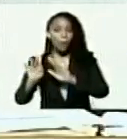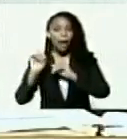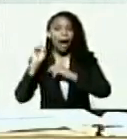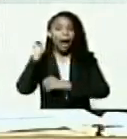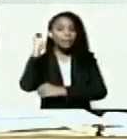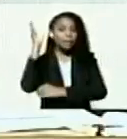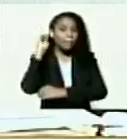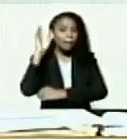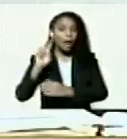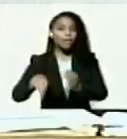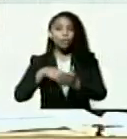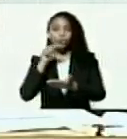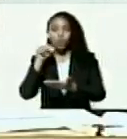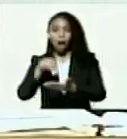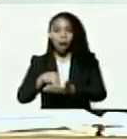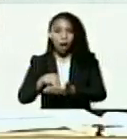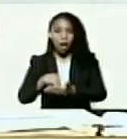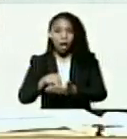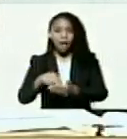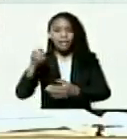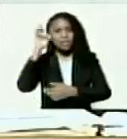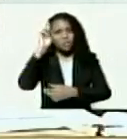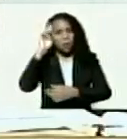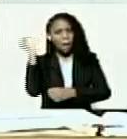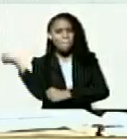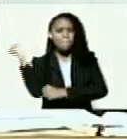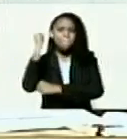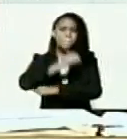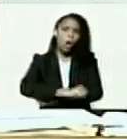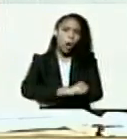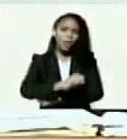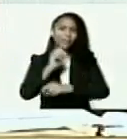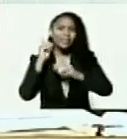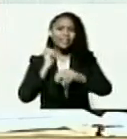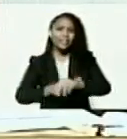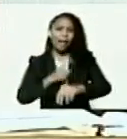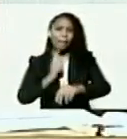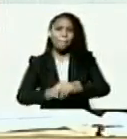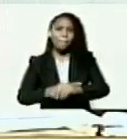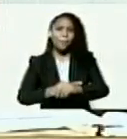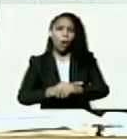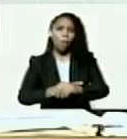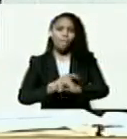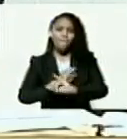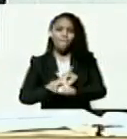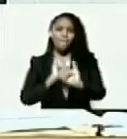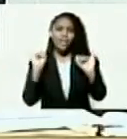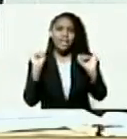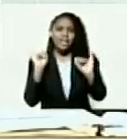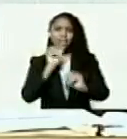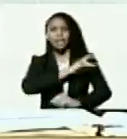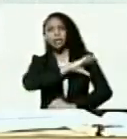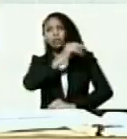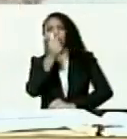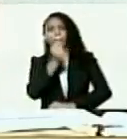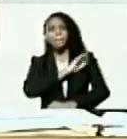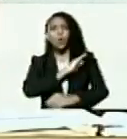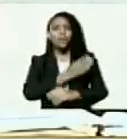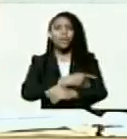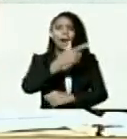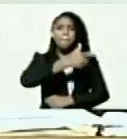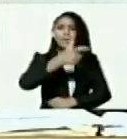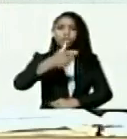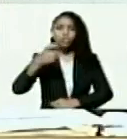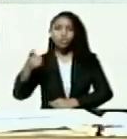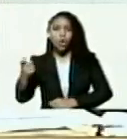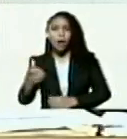Asamblea Nacional, en razón del vencimiento del lapso establecido para rectoras y rectores del Poder Ciudadano y de